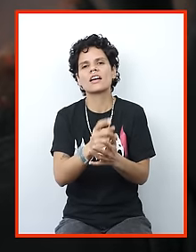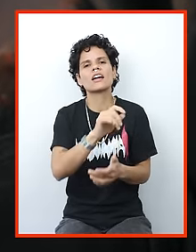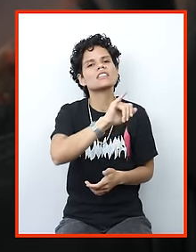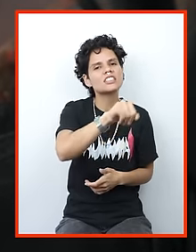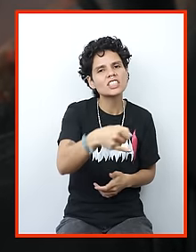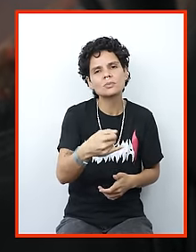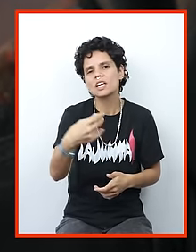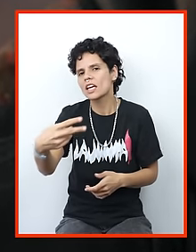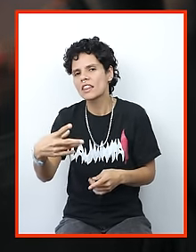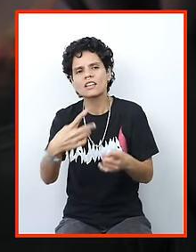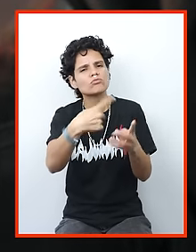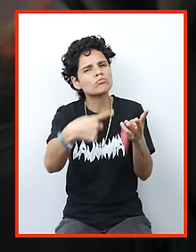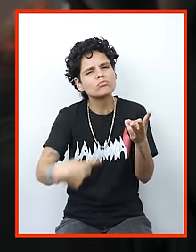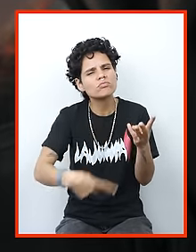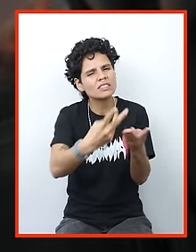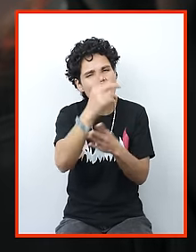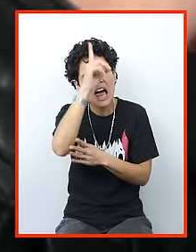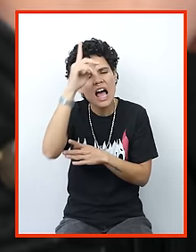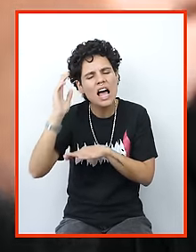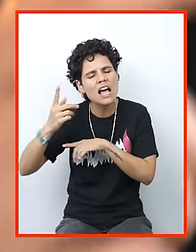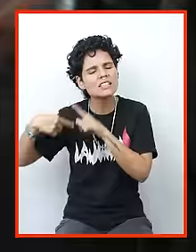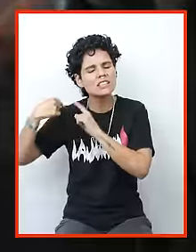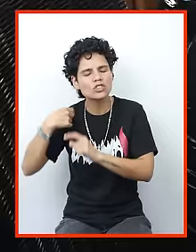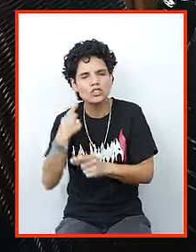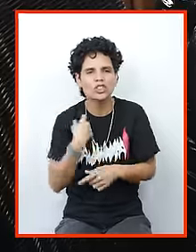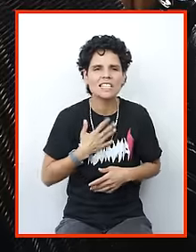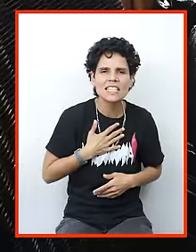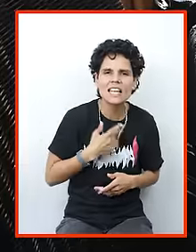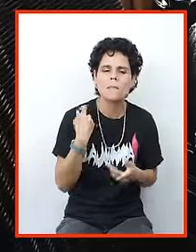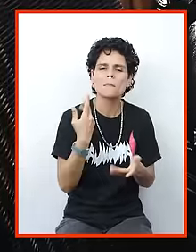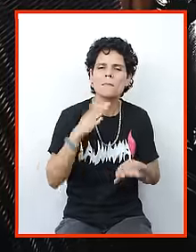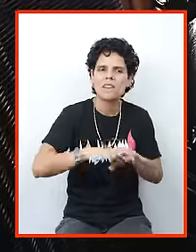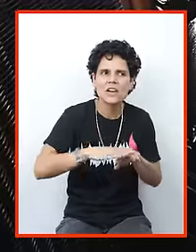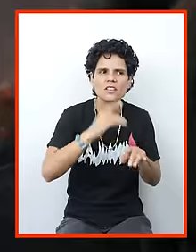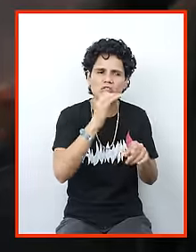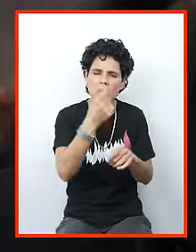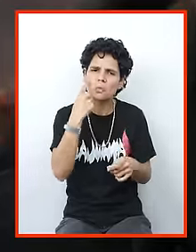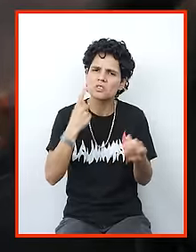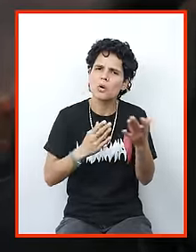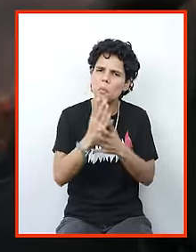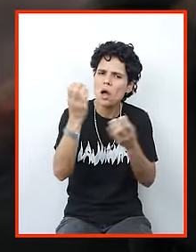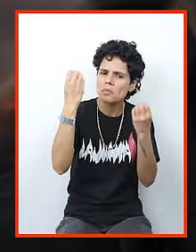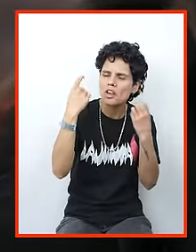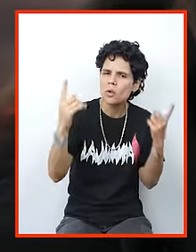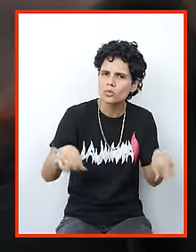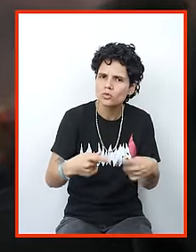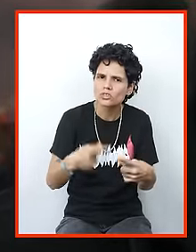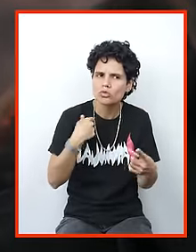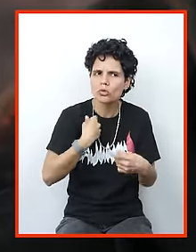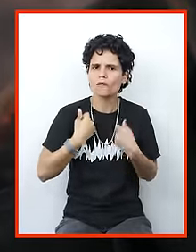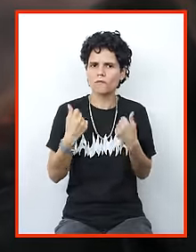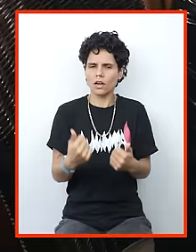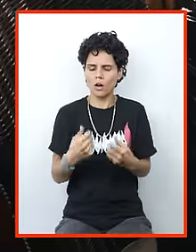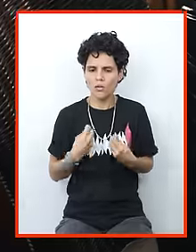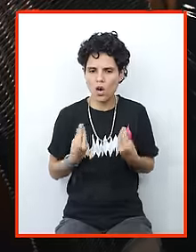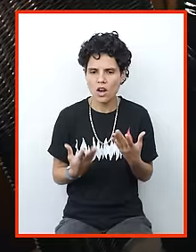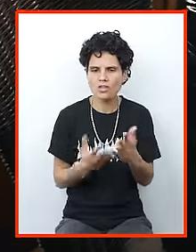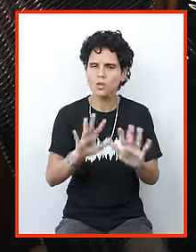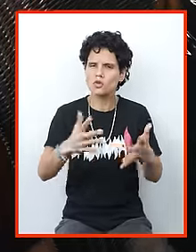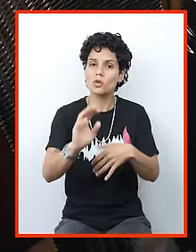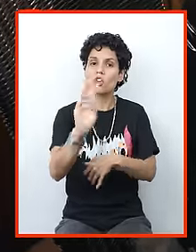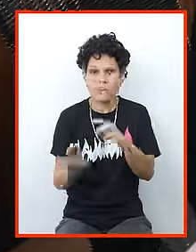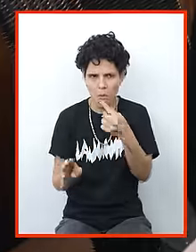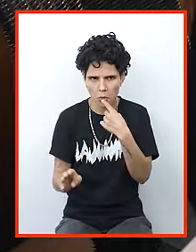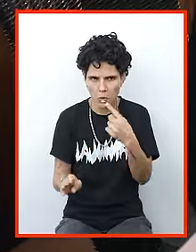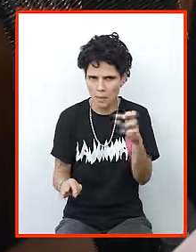como que... y ahí fui como mejorando y fui como diciendo, oh, quizás me gusta esto, soy bueno para esto. Y de ese entonces que no paraba de hacer música. Y eso fue como el